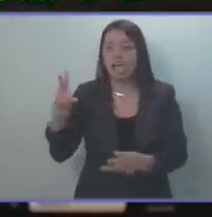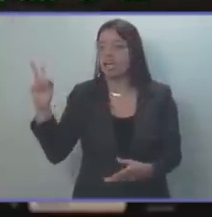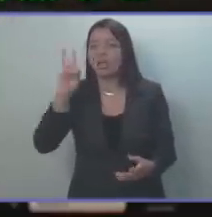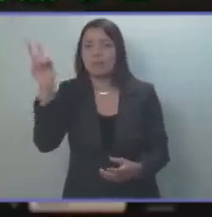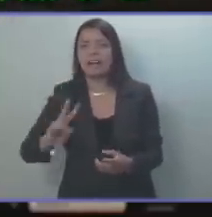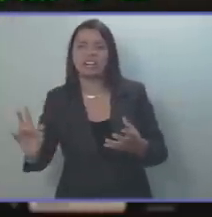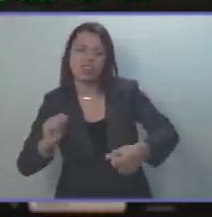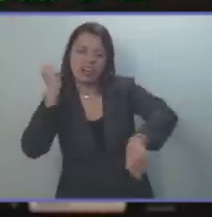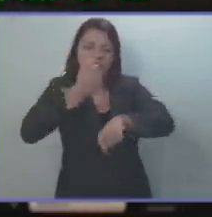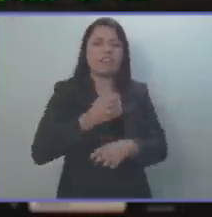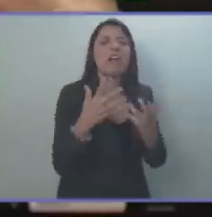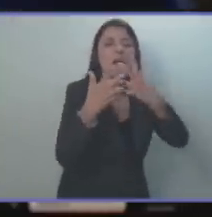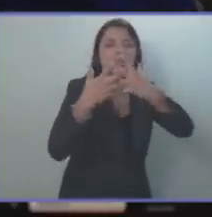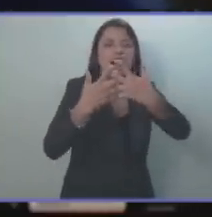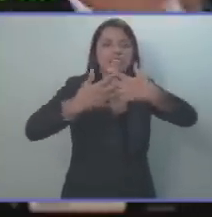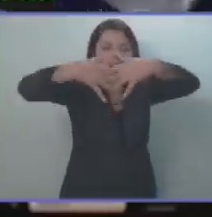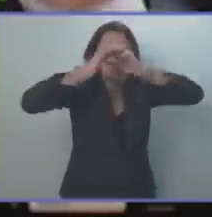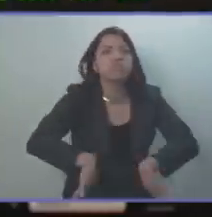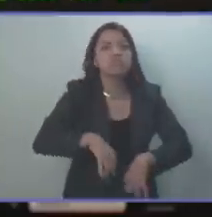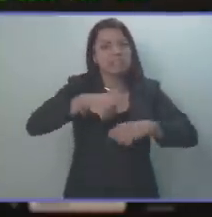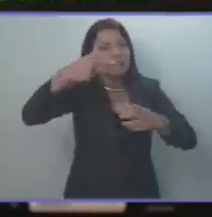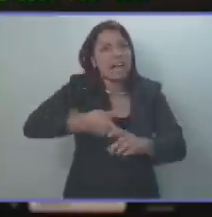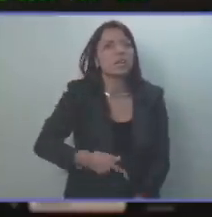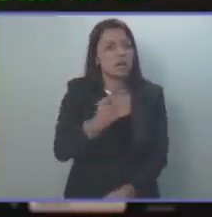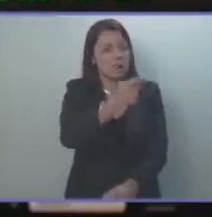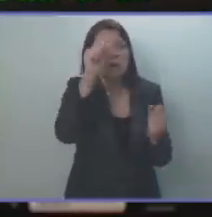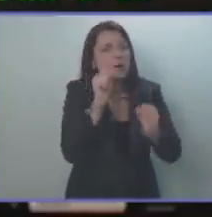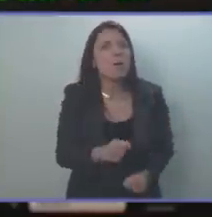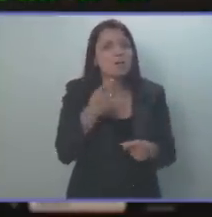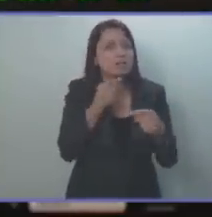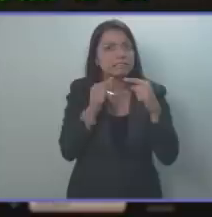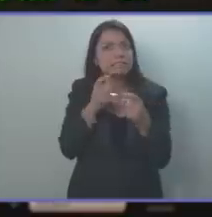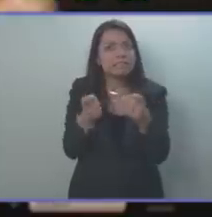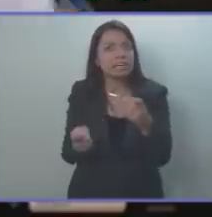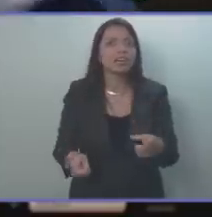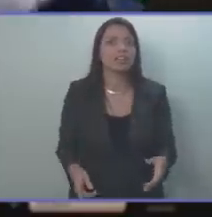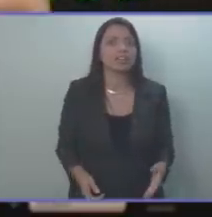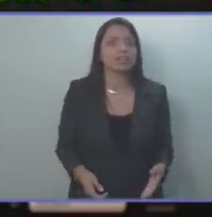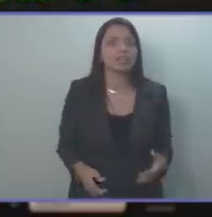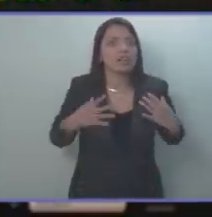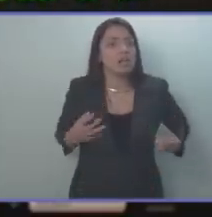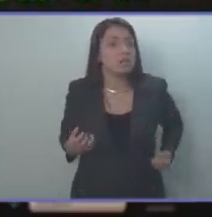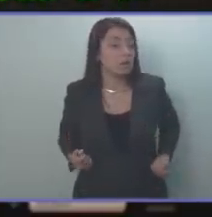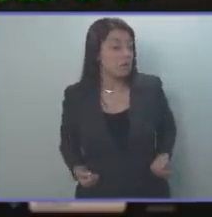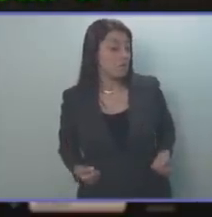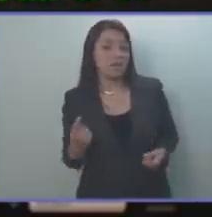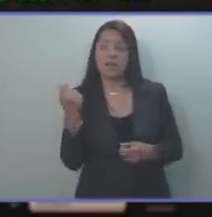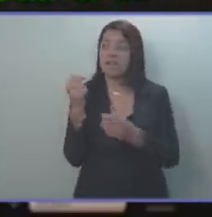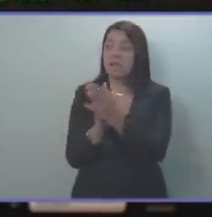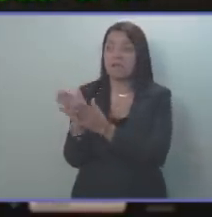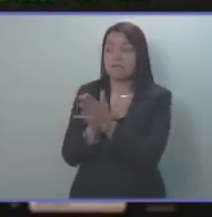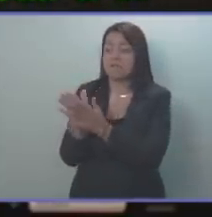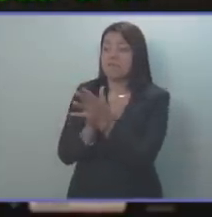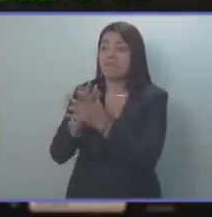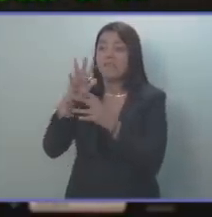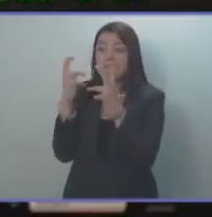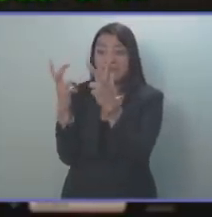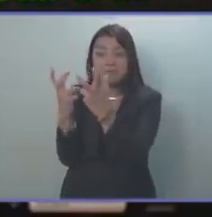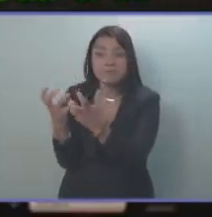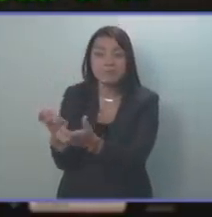propias empresas de Alba. Porque ni eso pudieron dirigir el dinero del cual ordeñaban para las campañas.